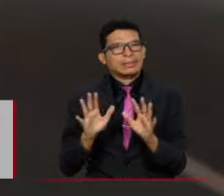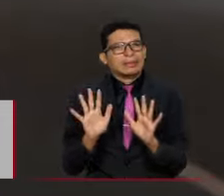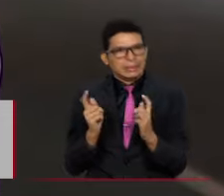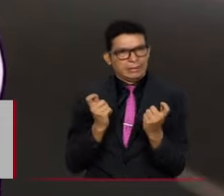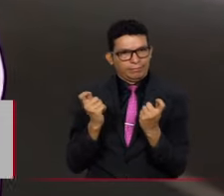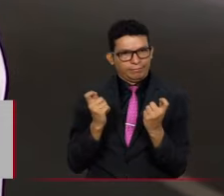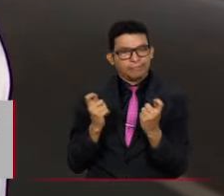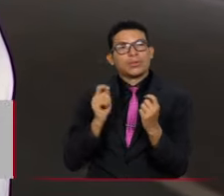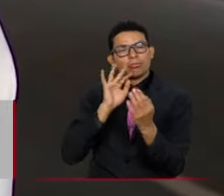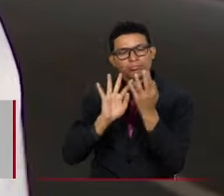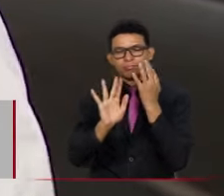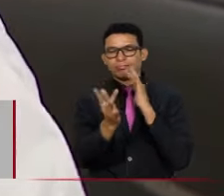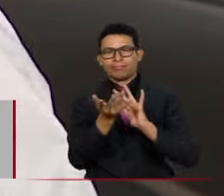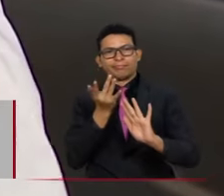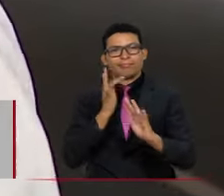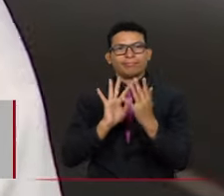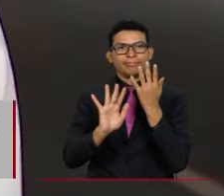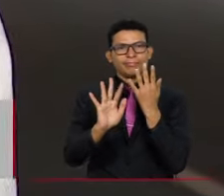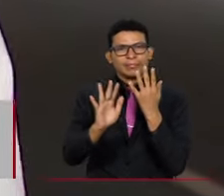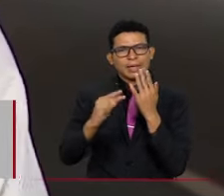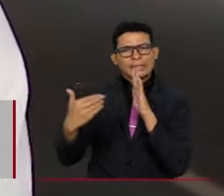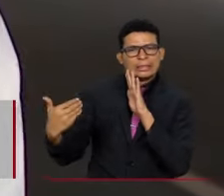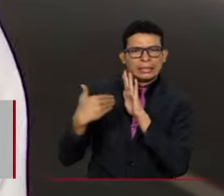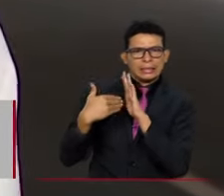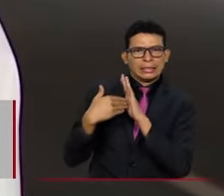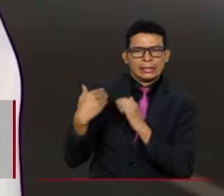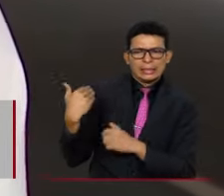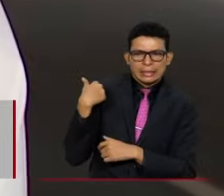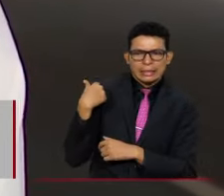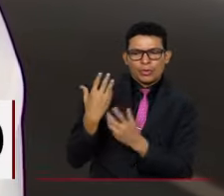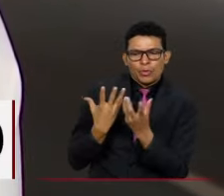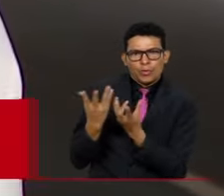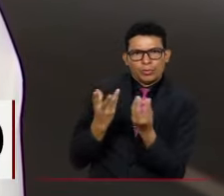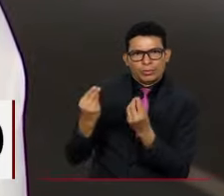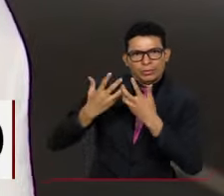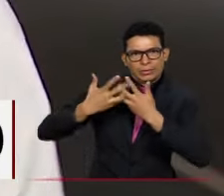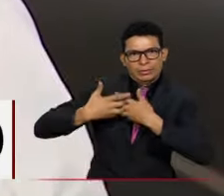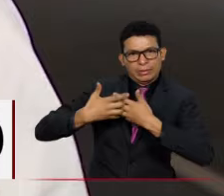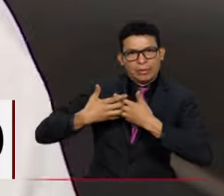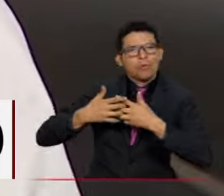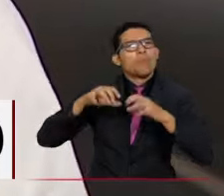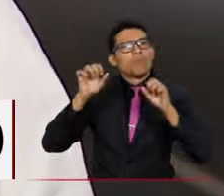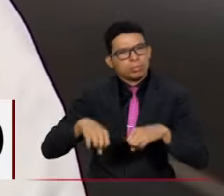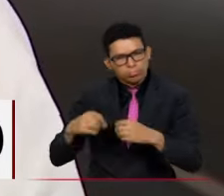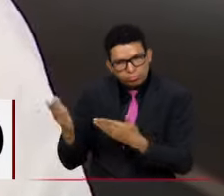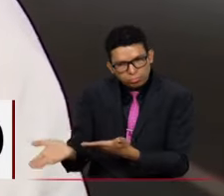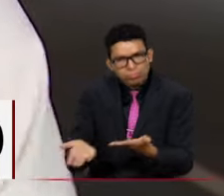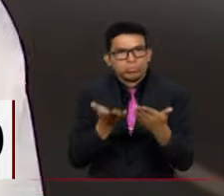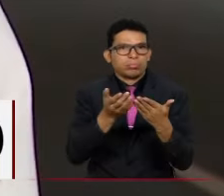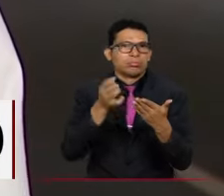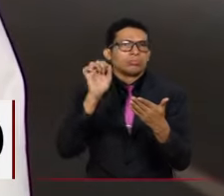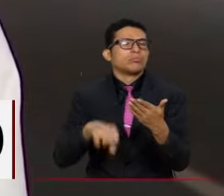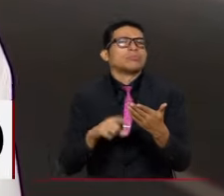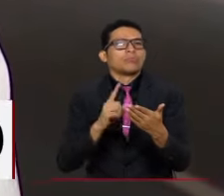medida de peatonalización, acogiendo ese llamado que nos hicieron varios de los gremios y los comerciantes para permitir el paso por